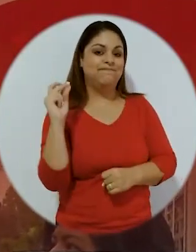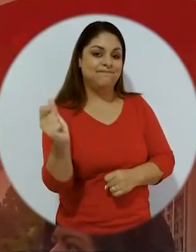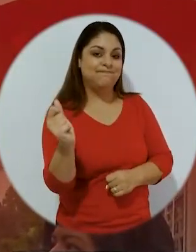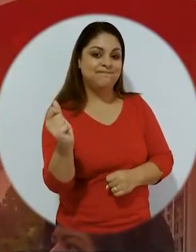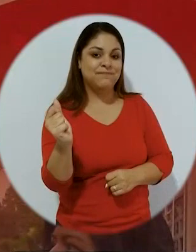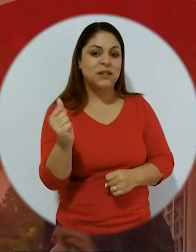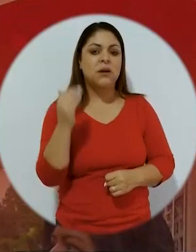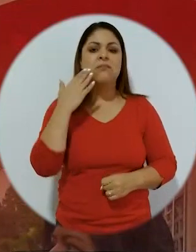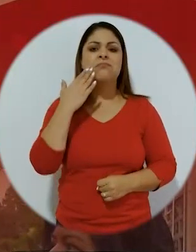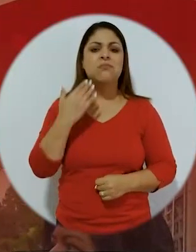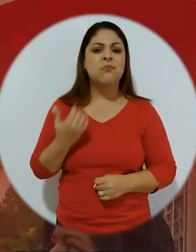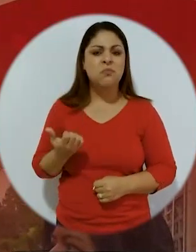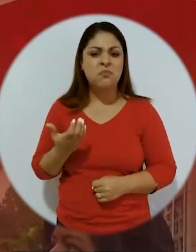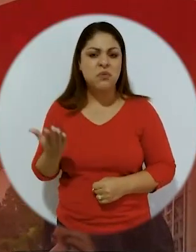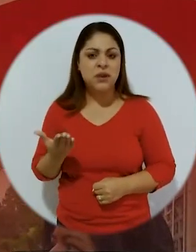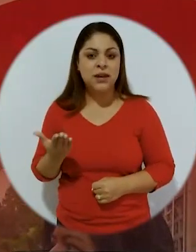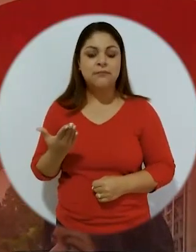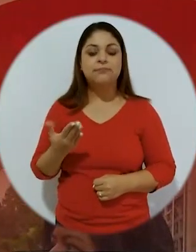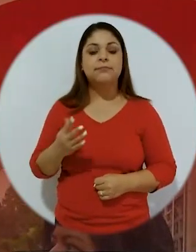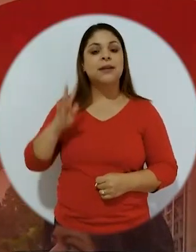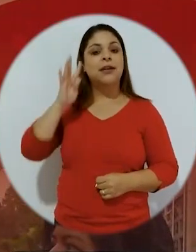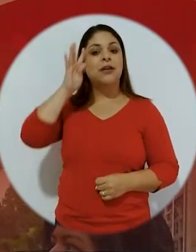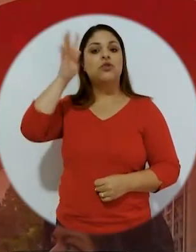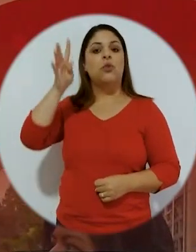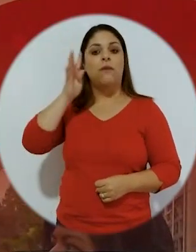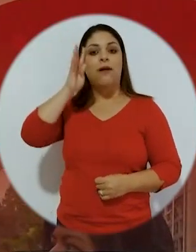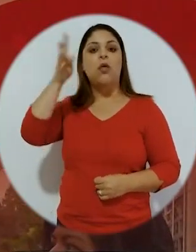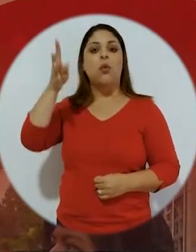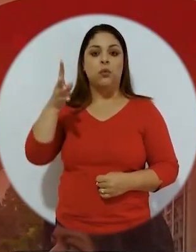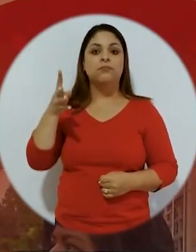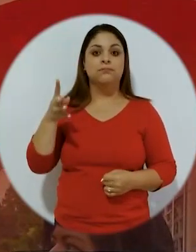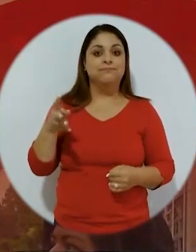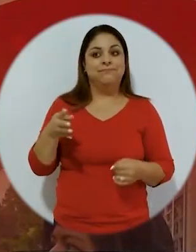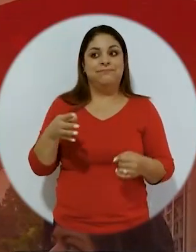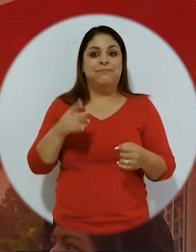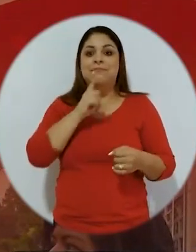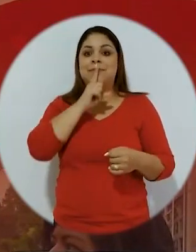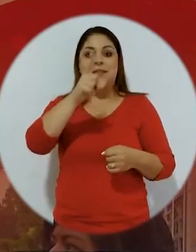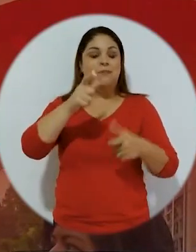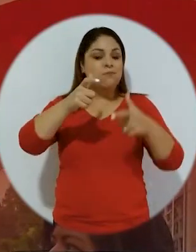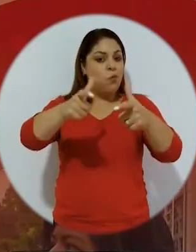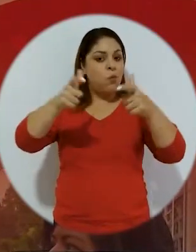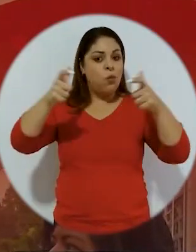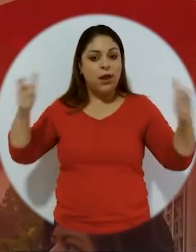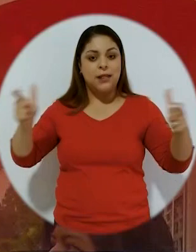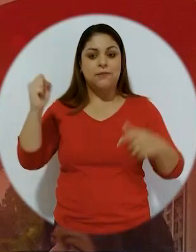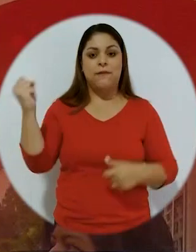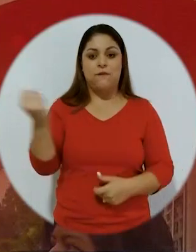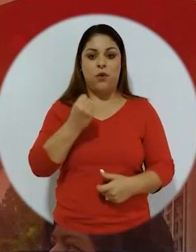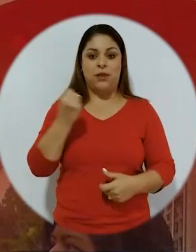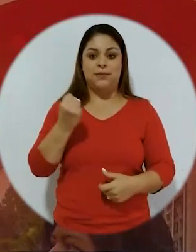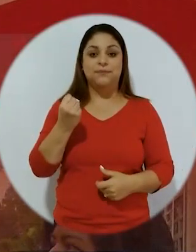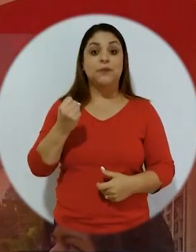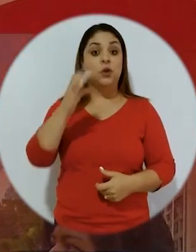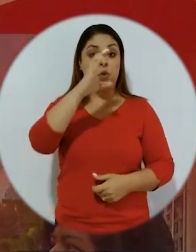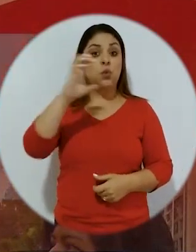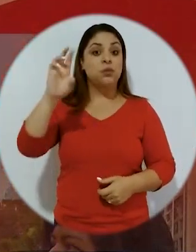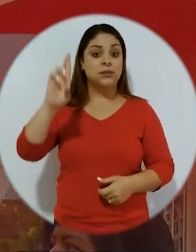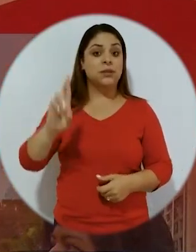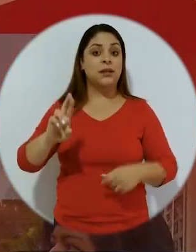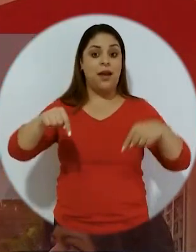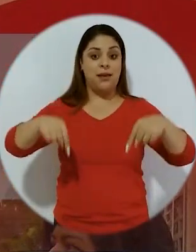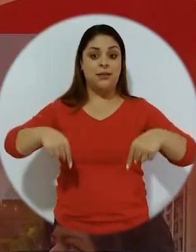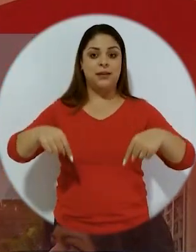esto específicamente porque el tema innovador es bastante amplio y se encuentra bastante fuerte. En Costa Rica esta temática se ha